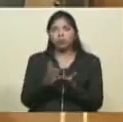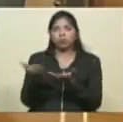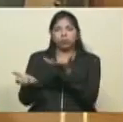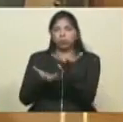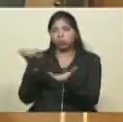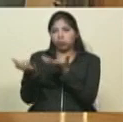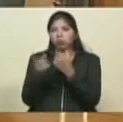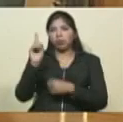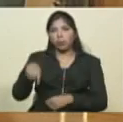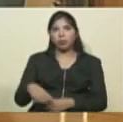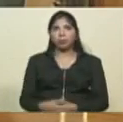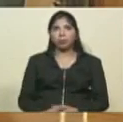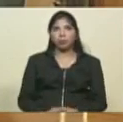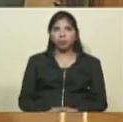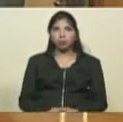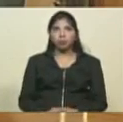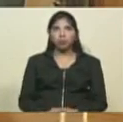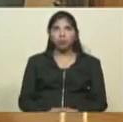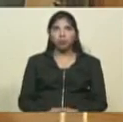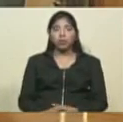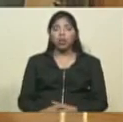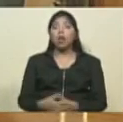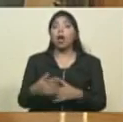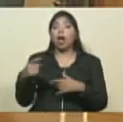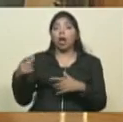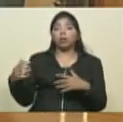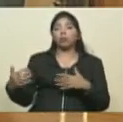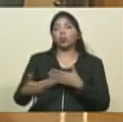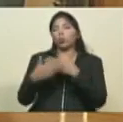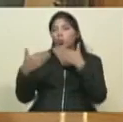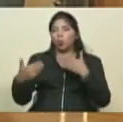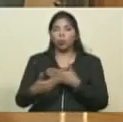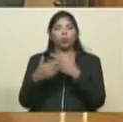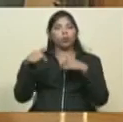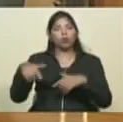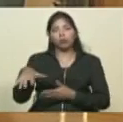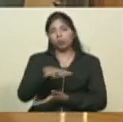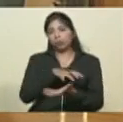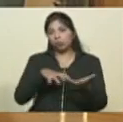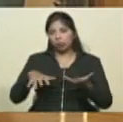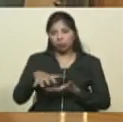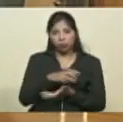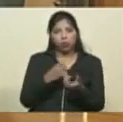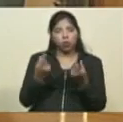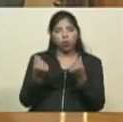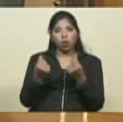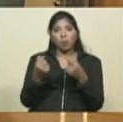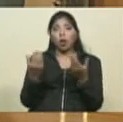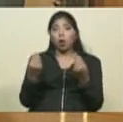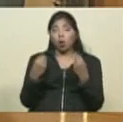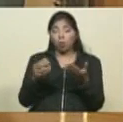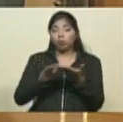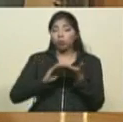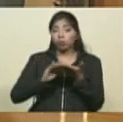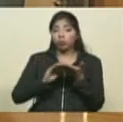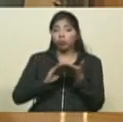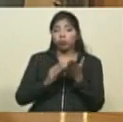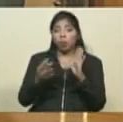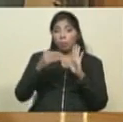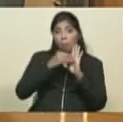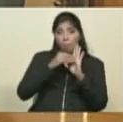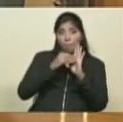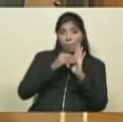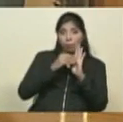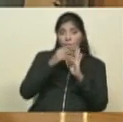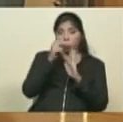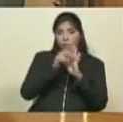para la lucha contra la guerra económica y la construcción del modelo económico contemplado en el Plan de la Patria, ha